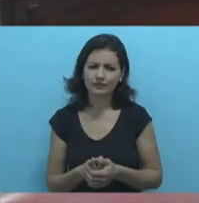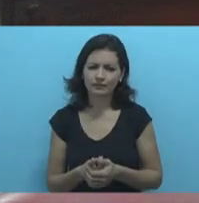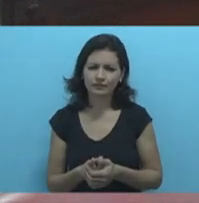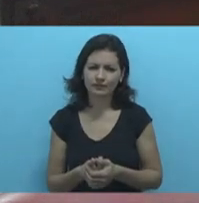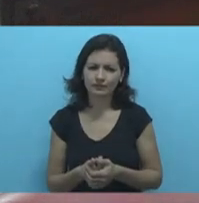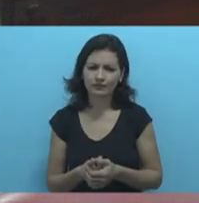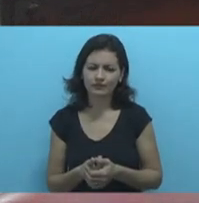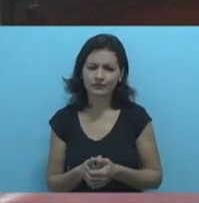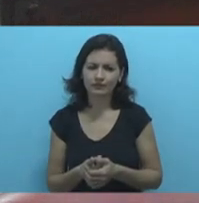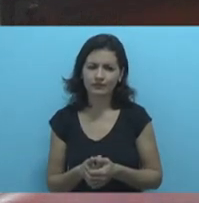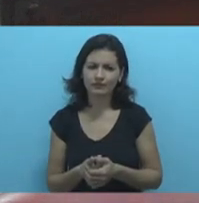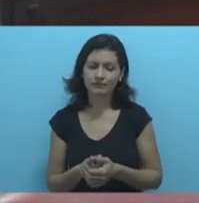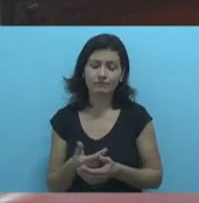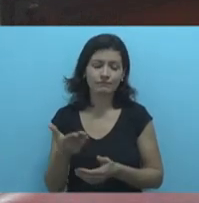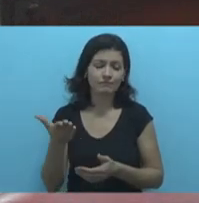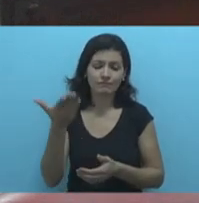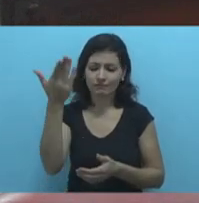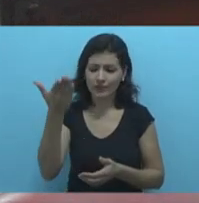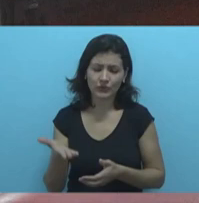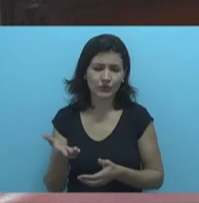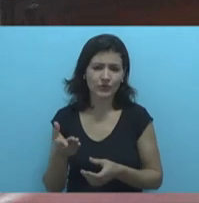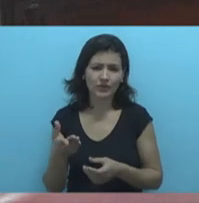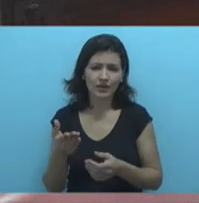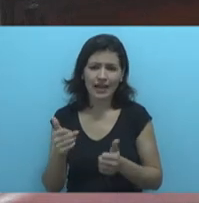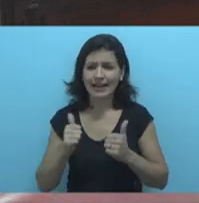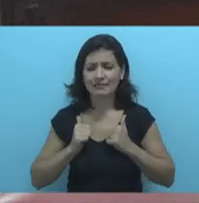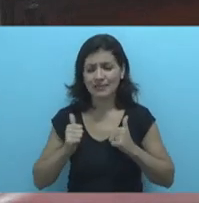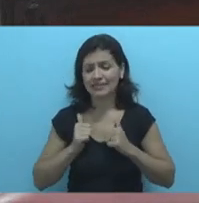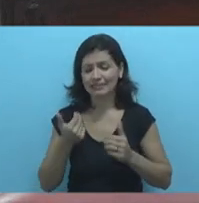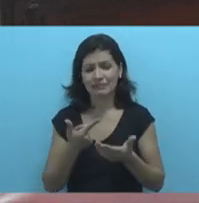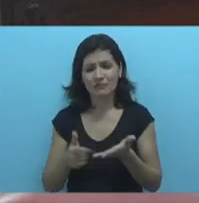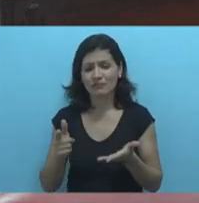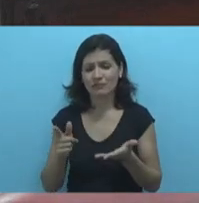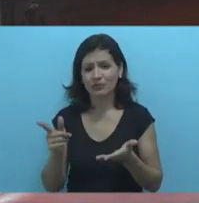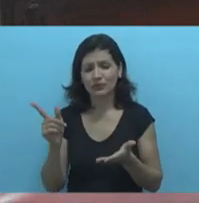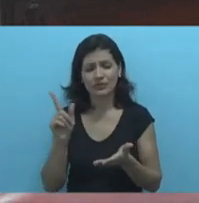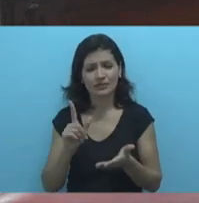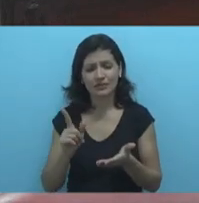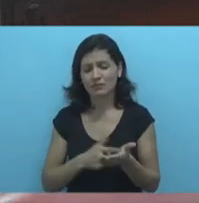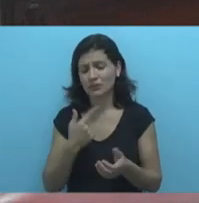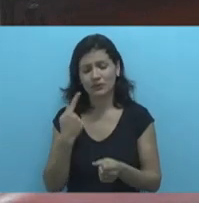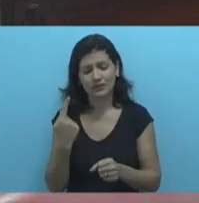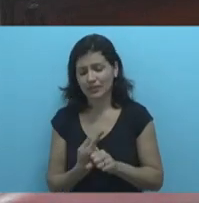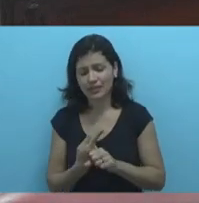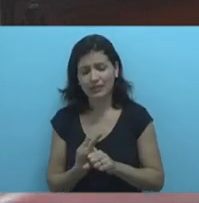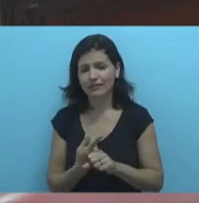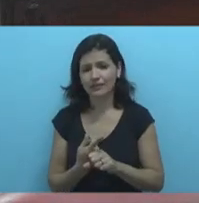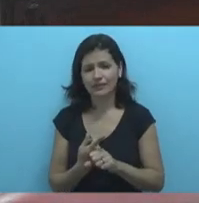que su ausencia es irreemplazable, que hay un vacío que solo él podía